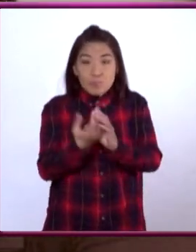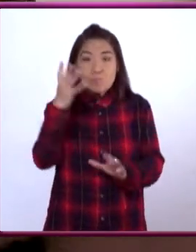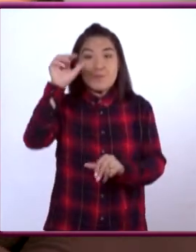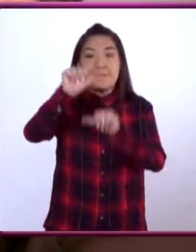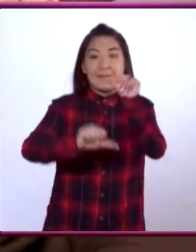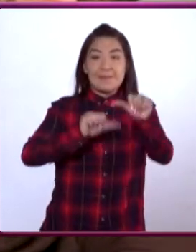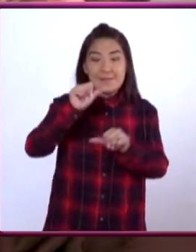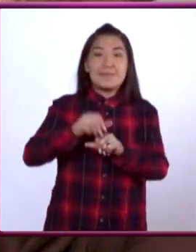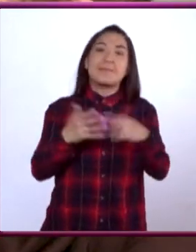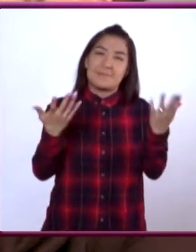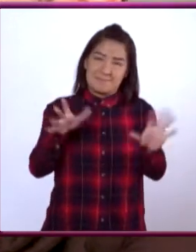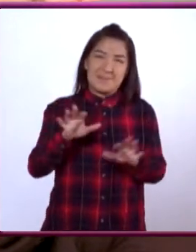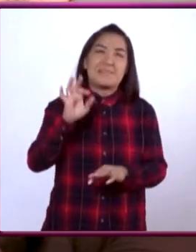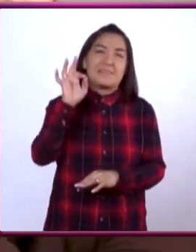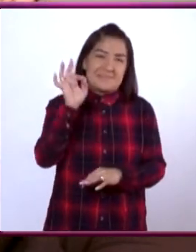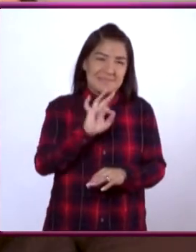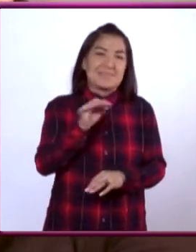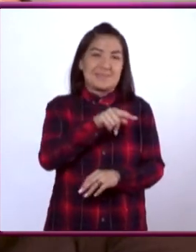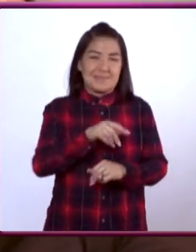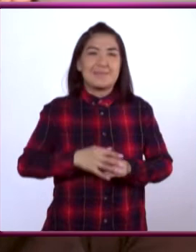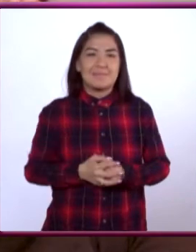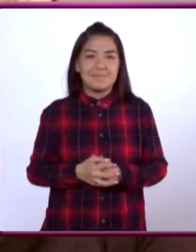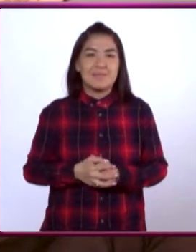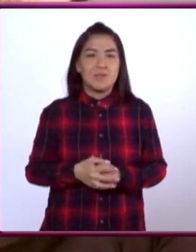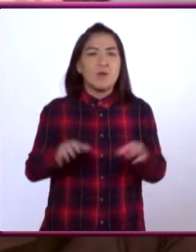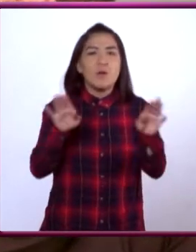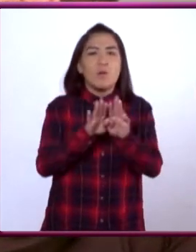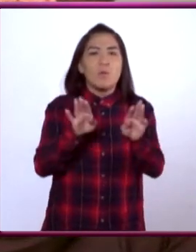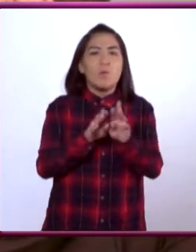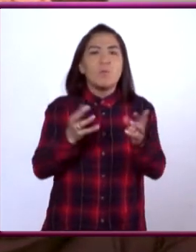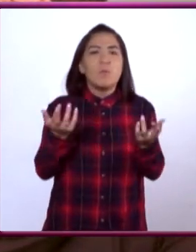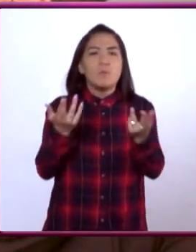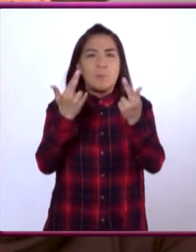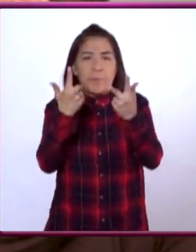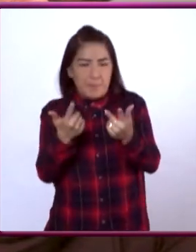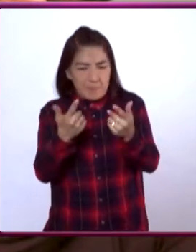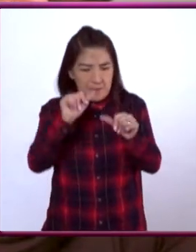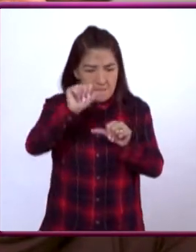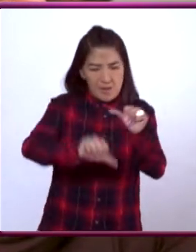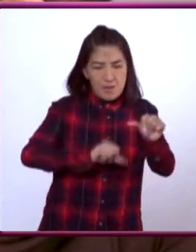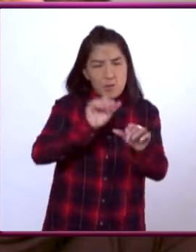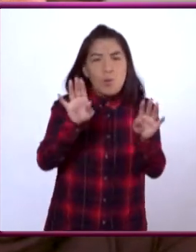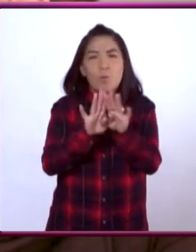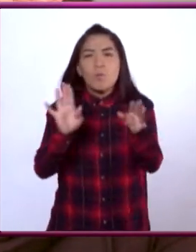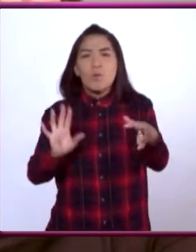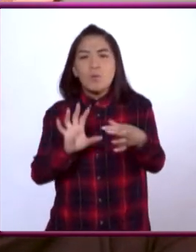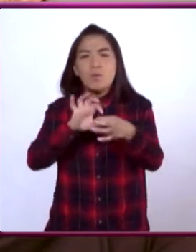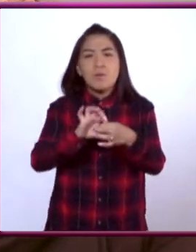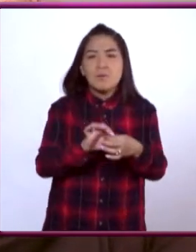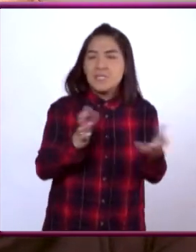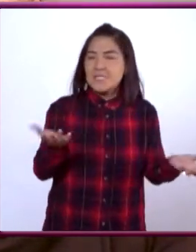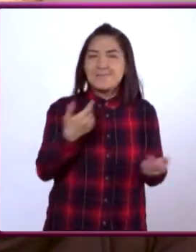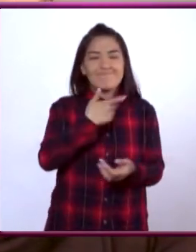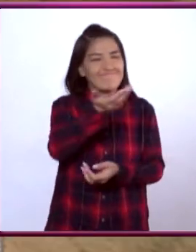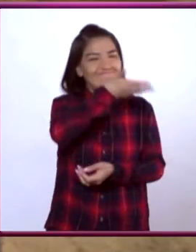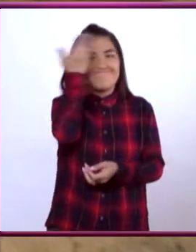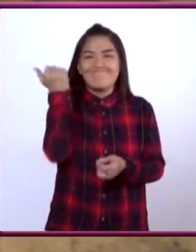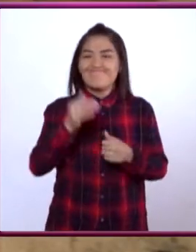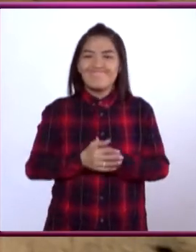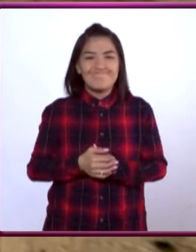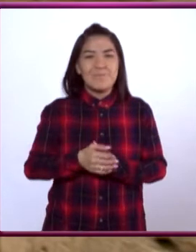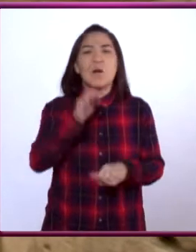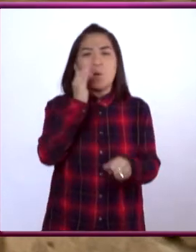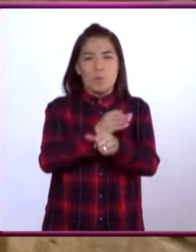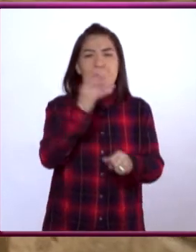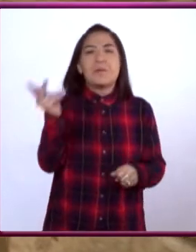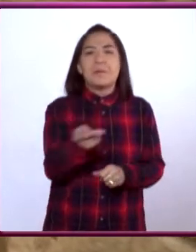etimología los nuevos átomos? Algo así. Oye, ¿y cómo se rompen los átomos y cómo se conforman? Eso no